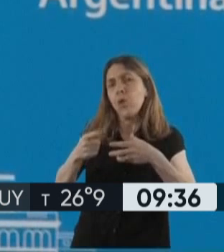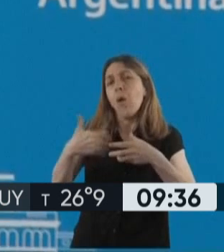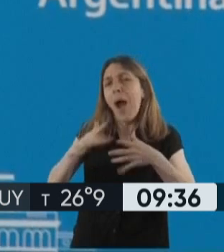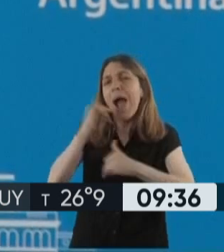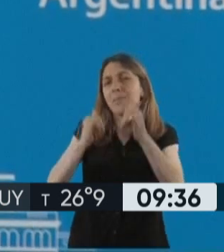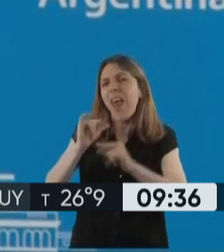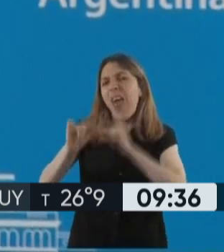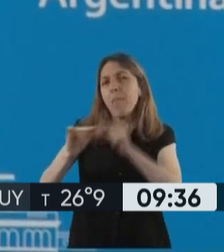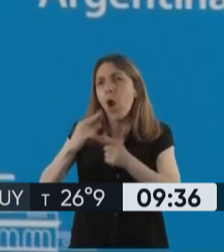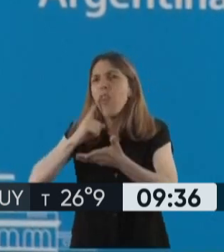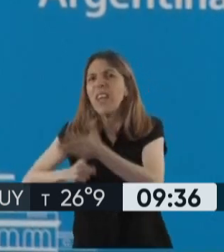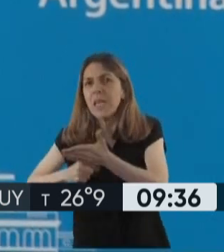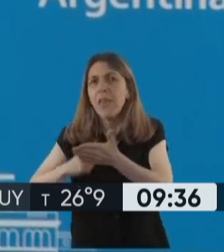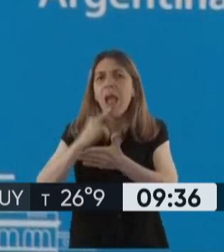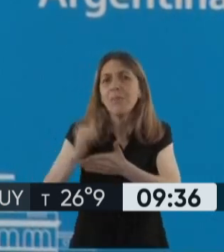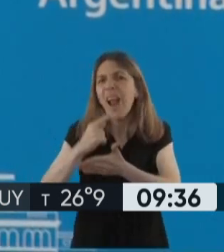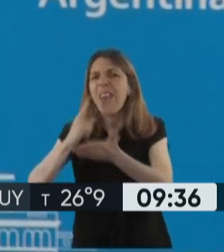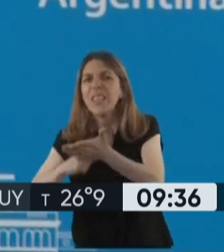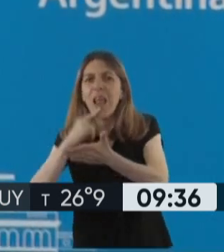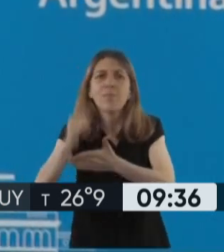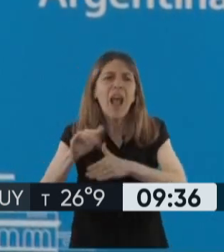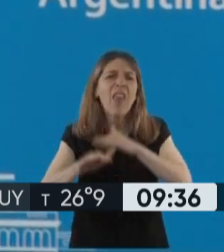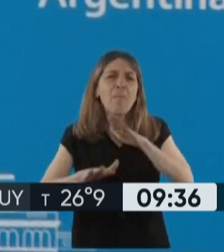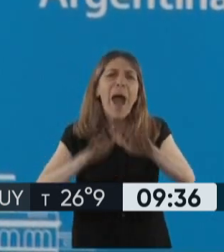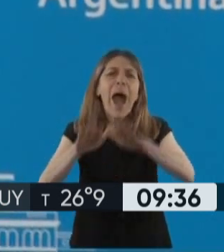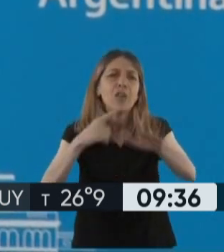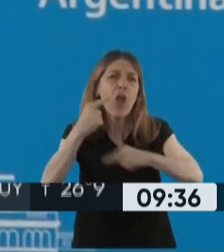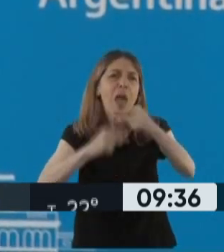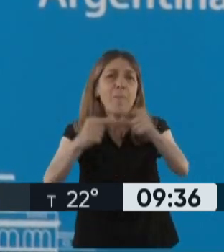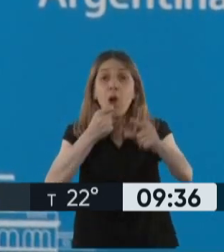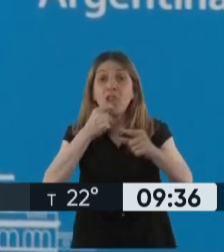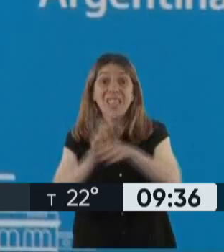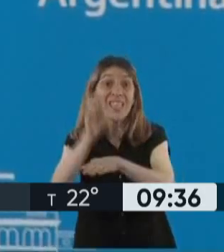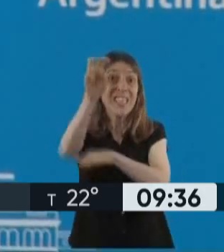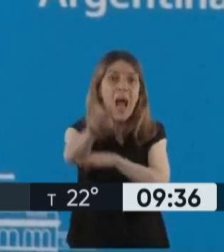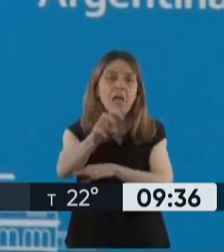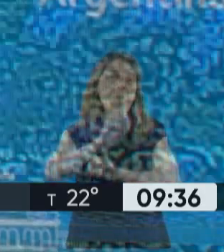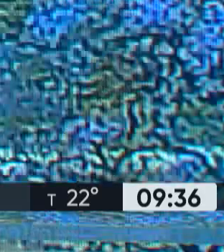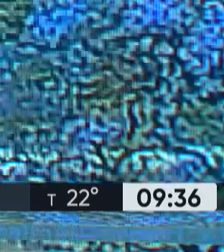pasos. En una negociación es paso a paso y sin adelantarnos, porque si no lo único que hacemos es entorpecer. Muchas gracias por la pregunta.